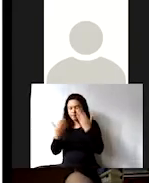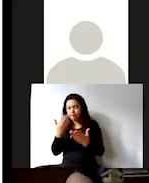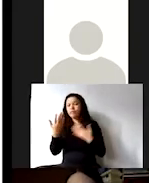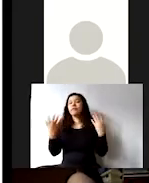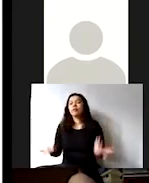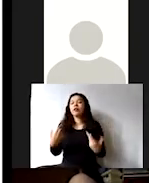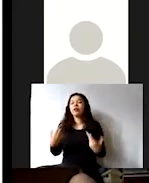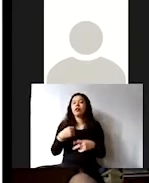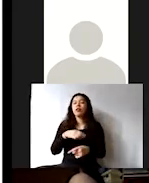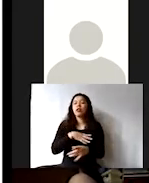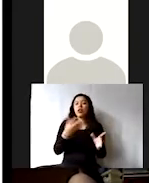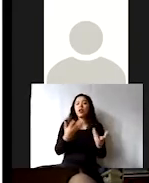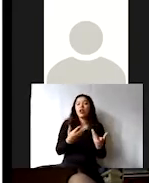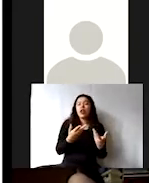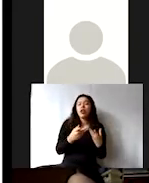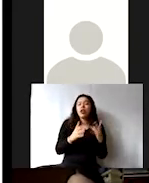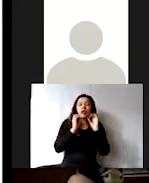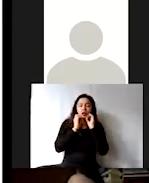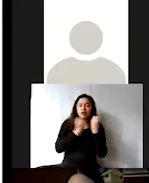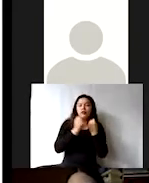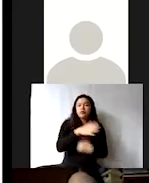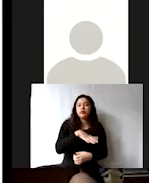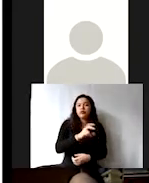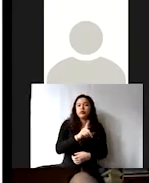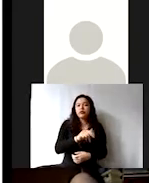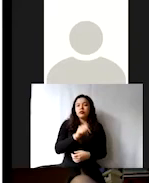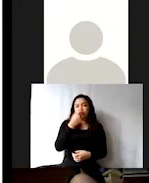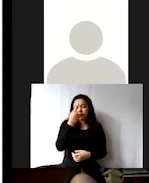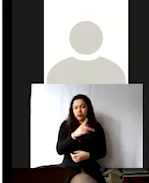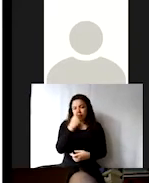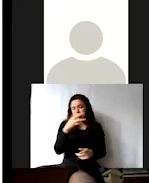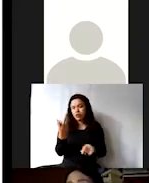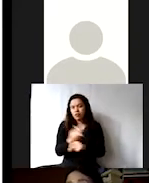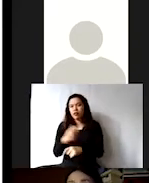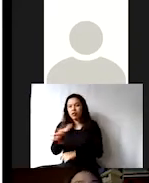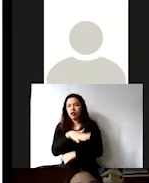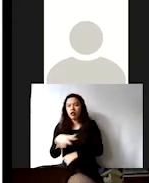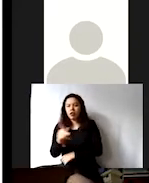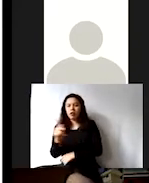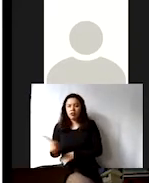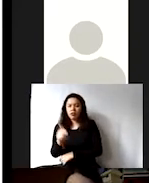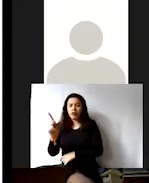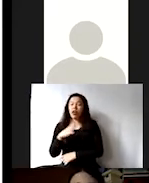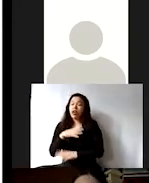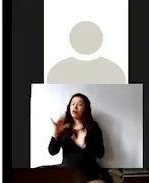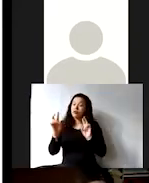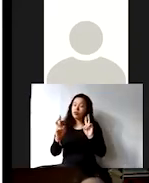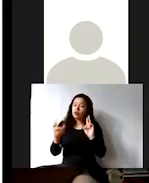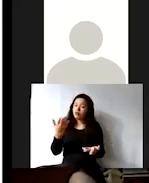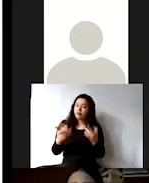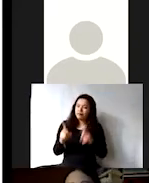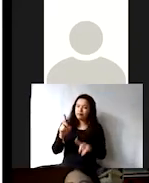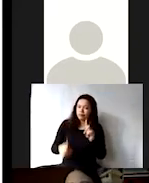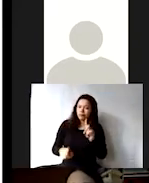el actuar de las organizaciones de la sociedad civil de lo que pasa en el ámbito público, porque tienen mucho que defender y lo